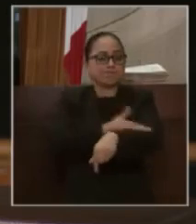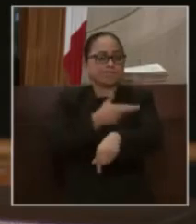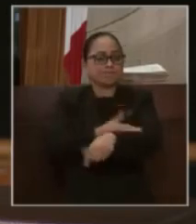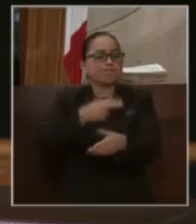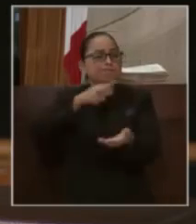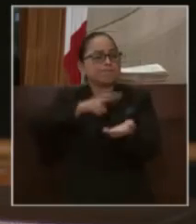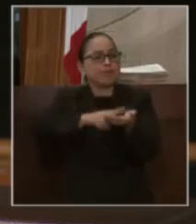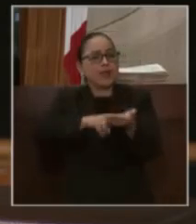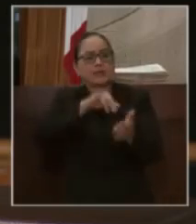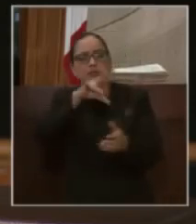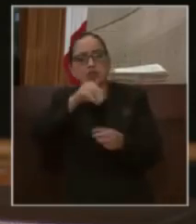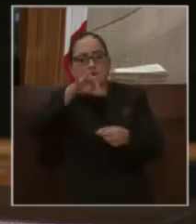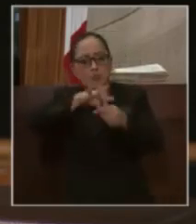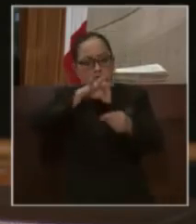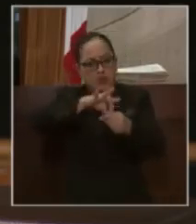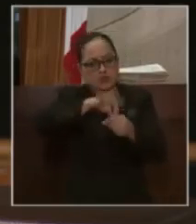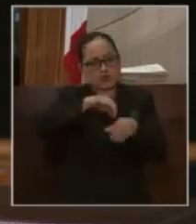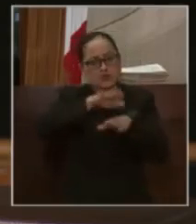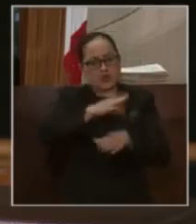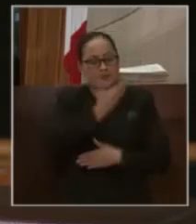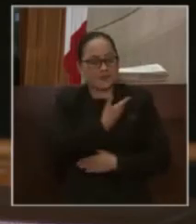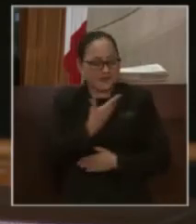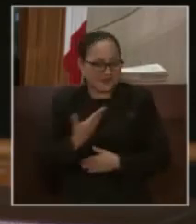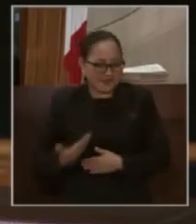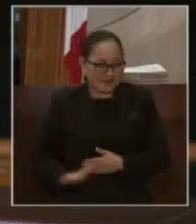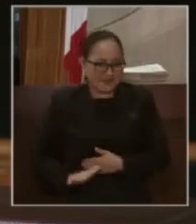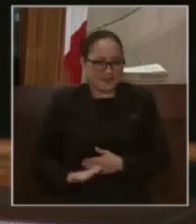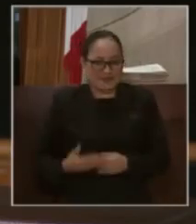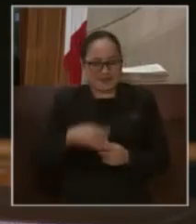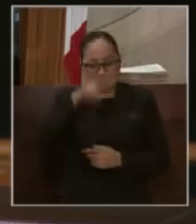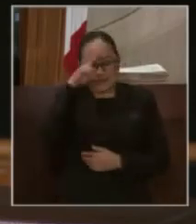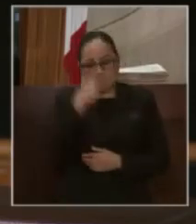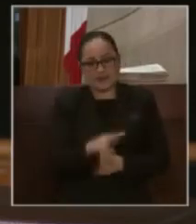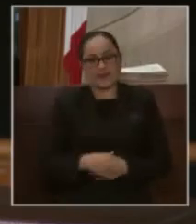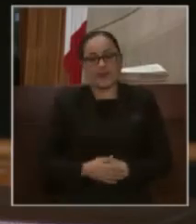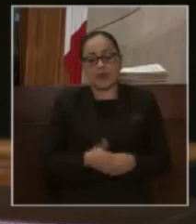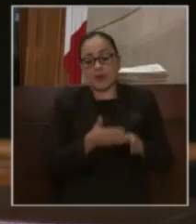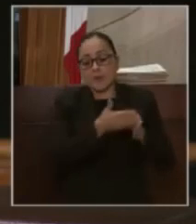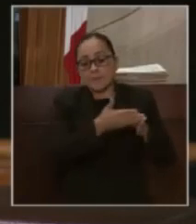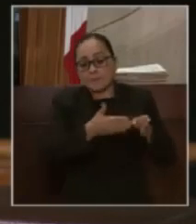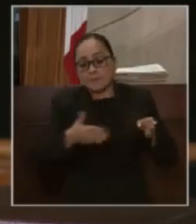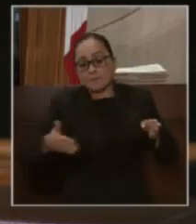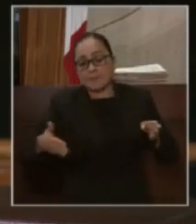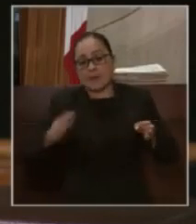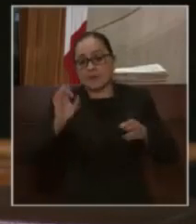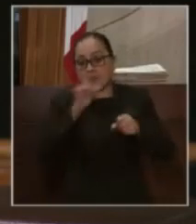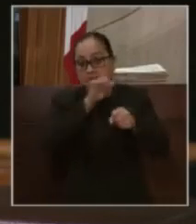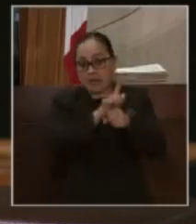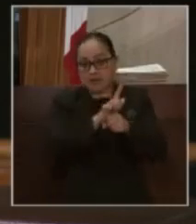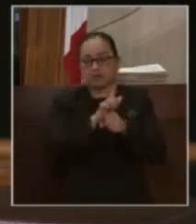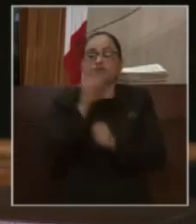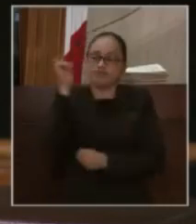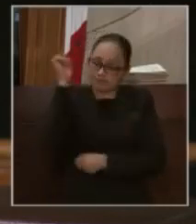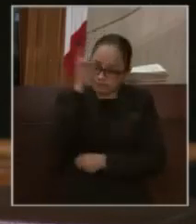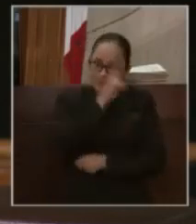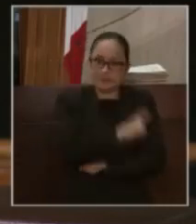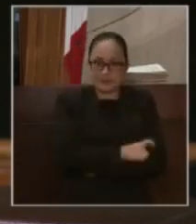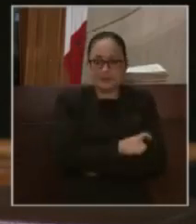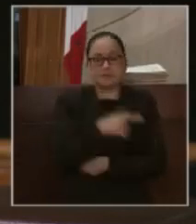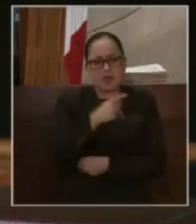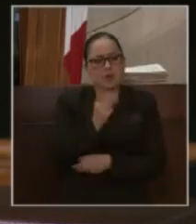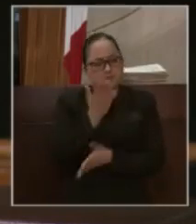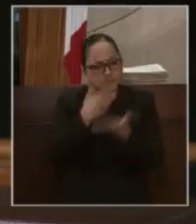de la elección presidencial. El proceso electoral federal de este año ha sido complejo y